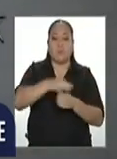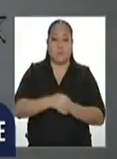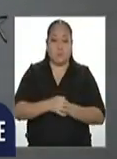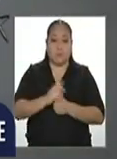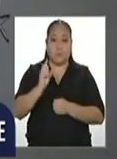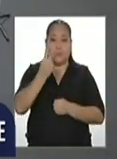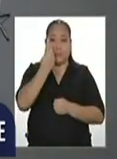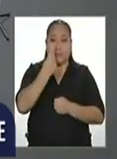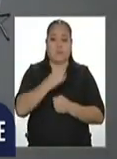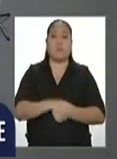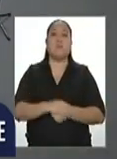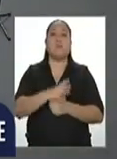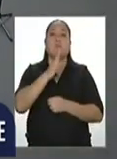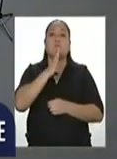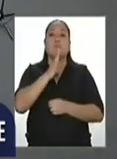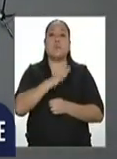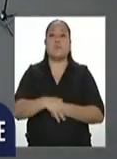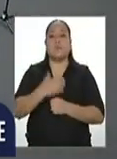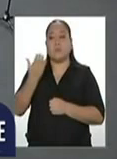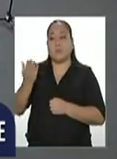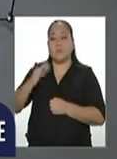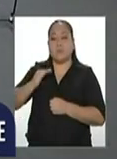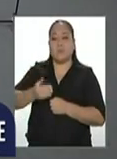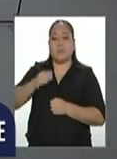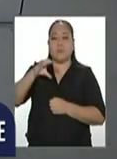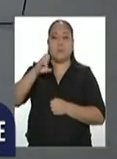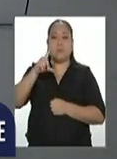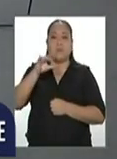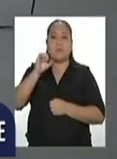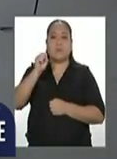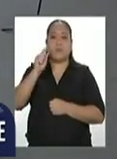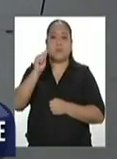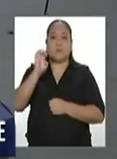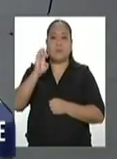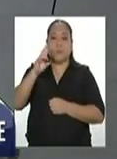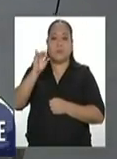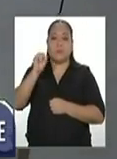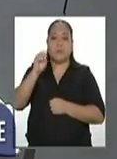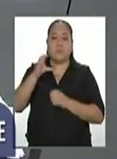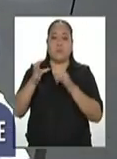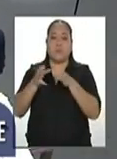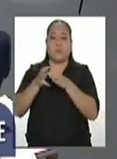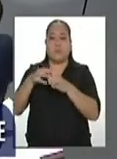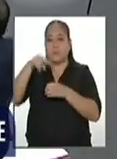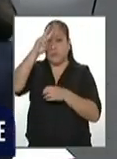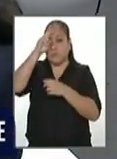primera intervención a la señora Celeste Rosas de Perú Libre.